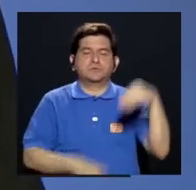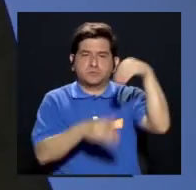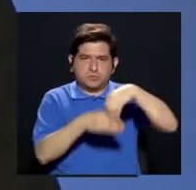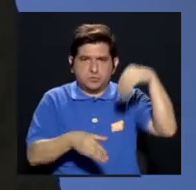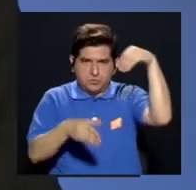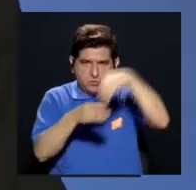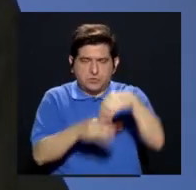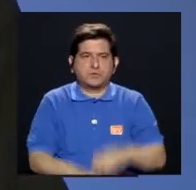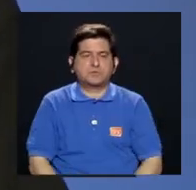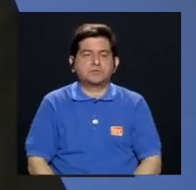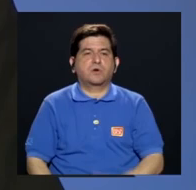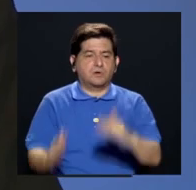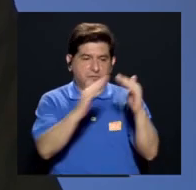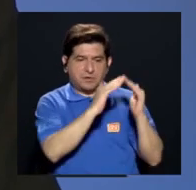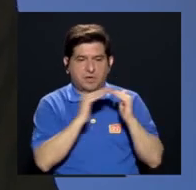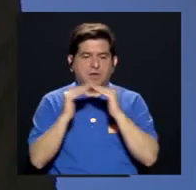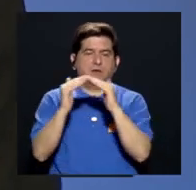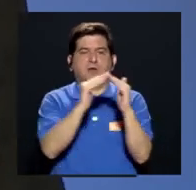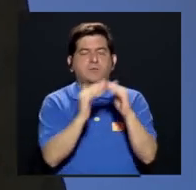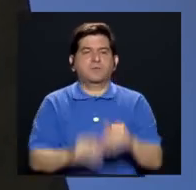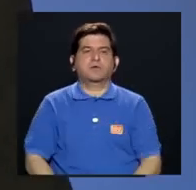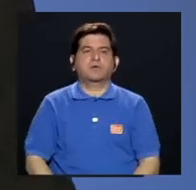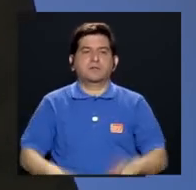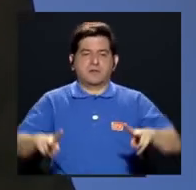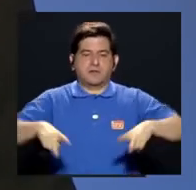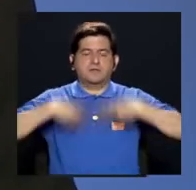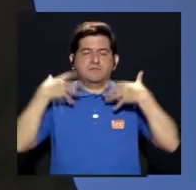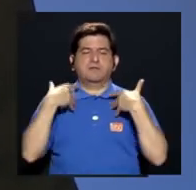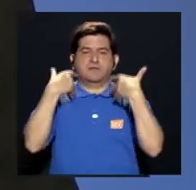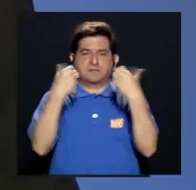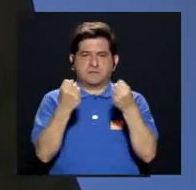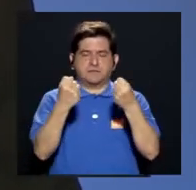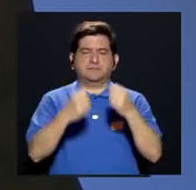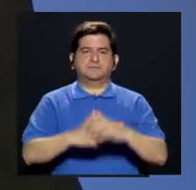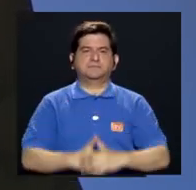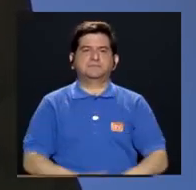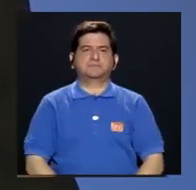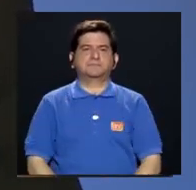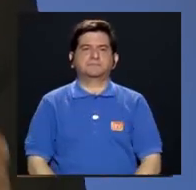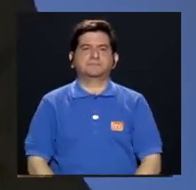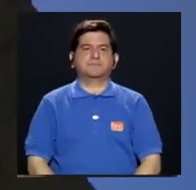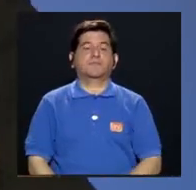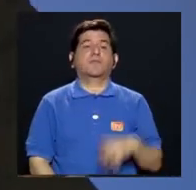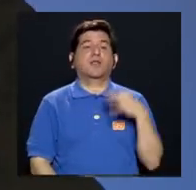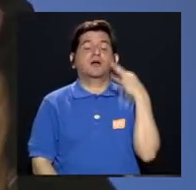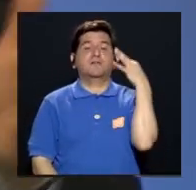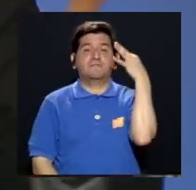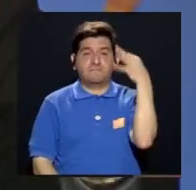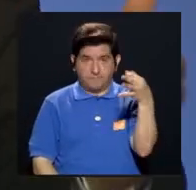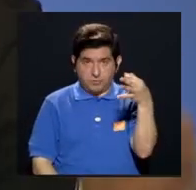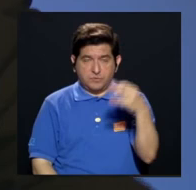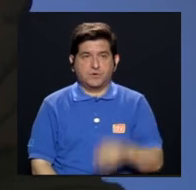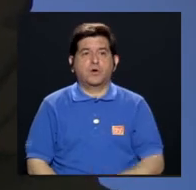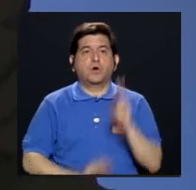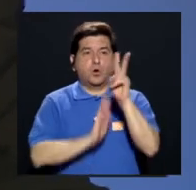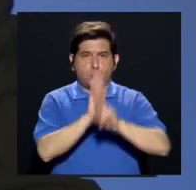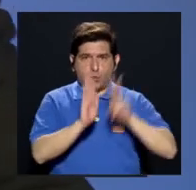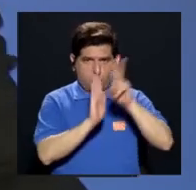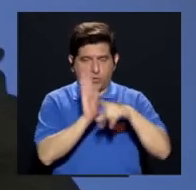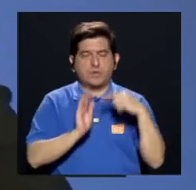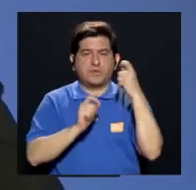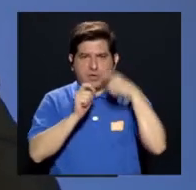aporte a la comunidad para una vida saludable. El próximo es un video